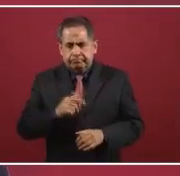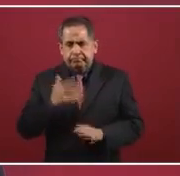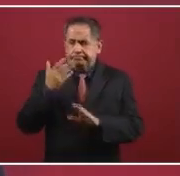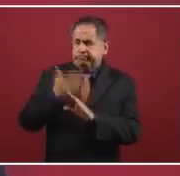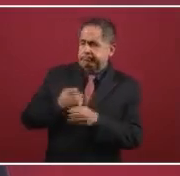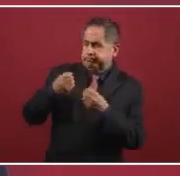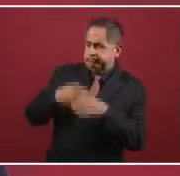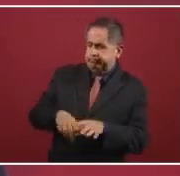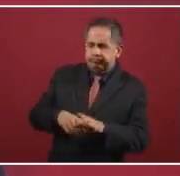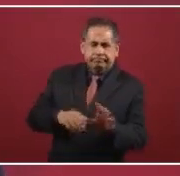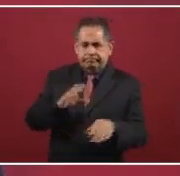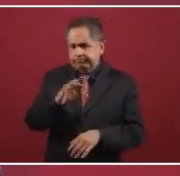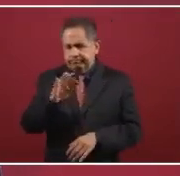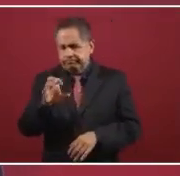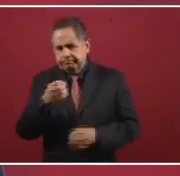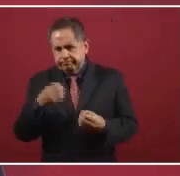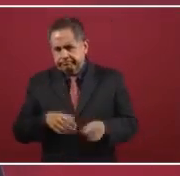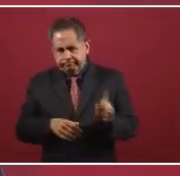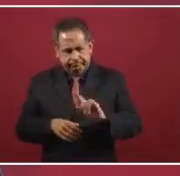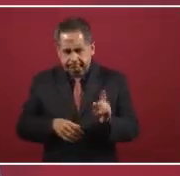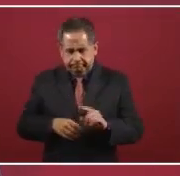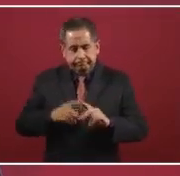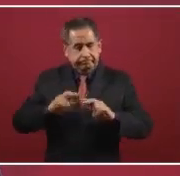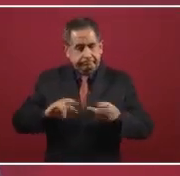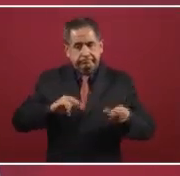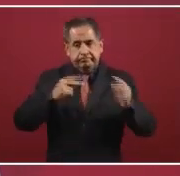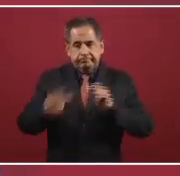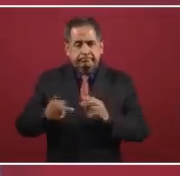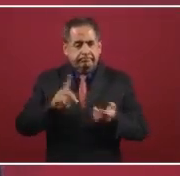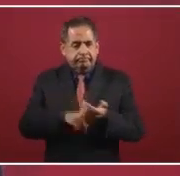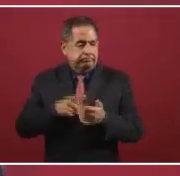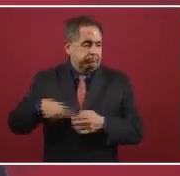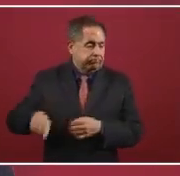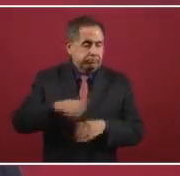afectación para la CFE, sino al contrario, se aceptó porque